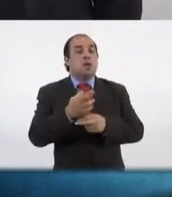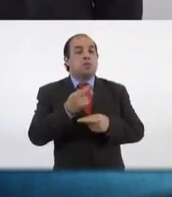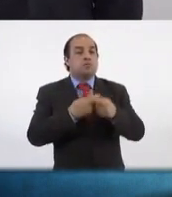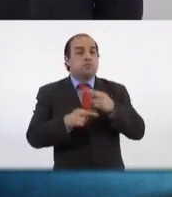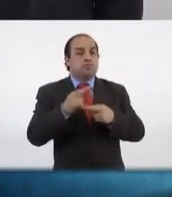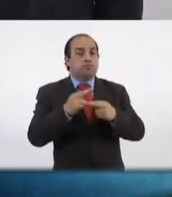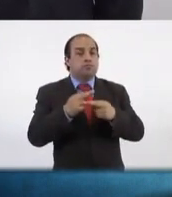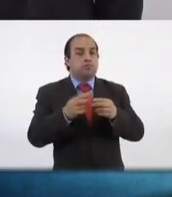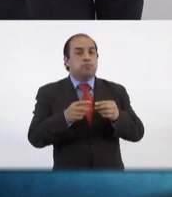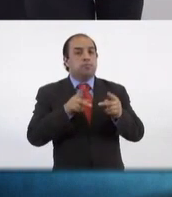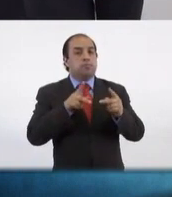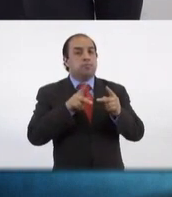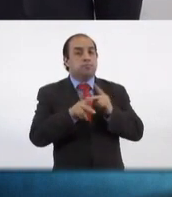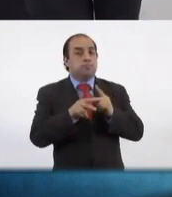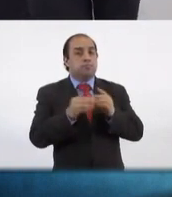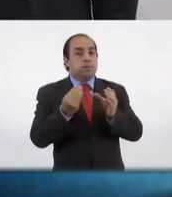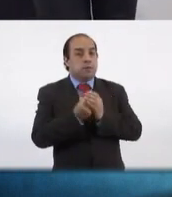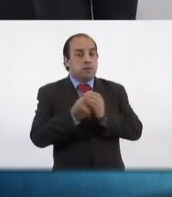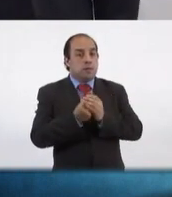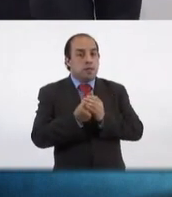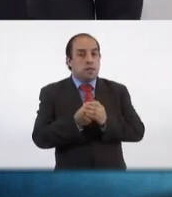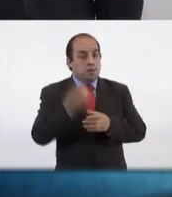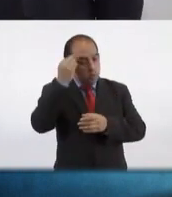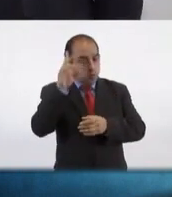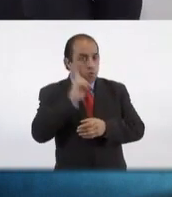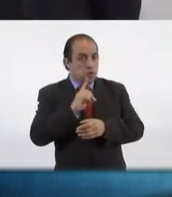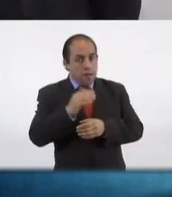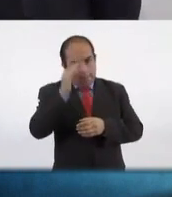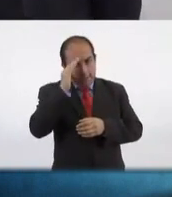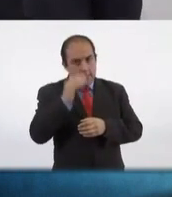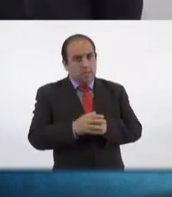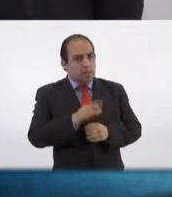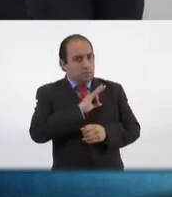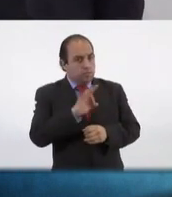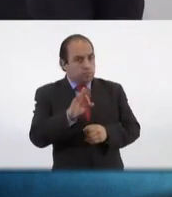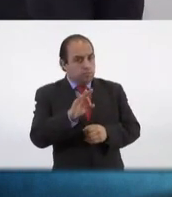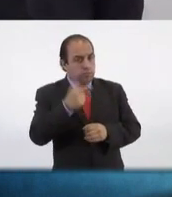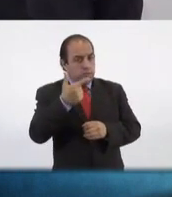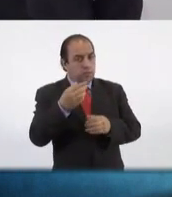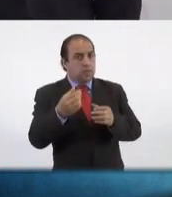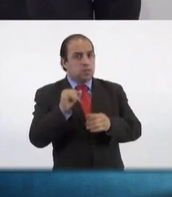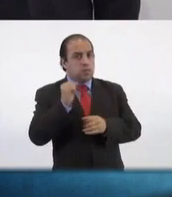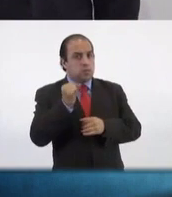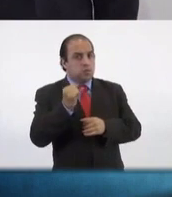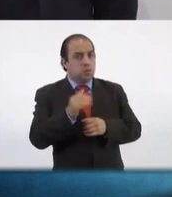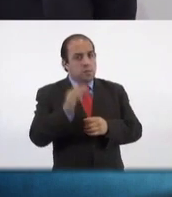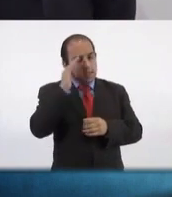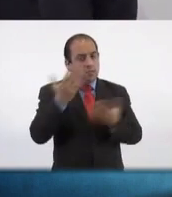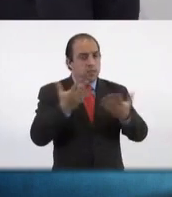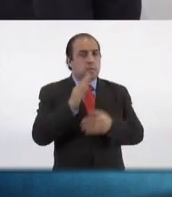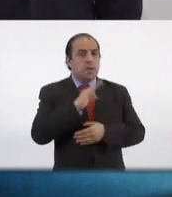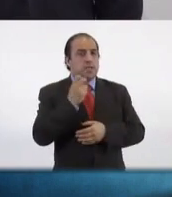entidad. Doctora, ¿cree usted que de verdad es viable el regreso a clases el 7 de junio? ¿Tomará en cuenta lo que hizo mal